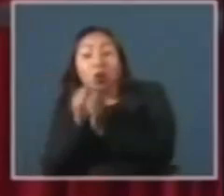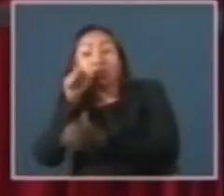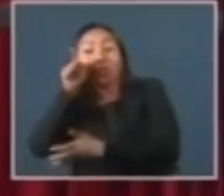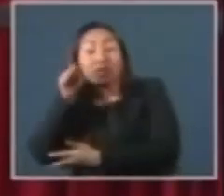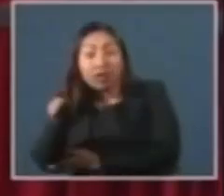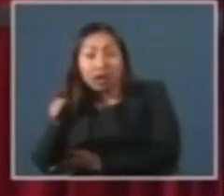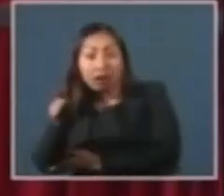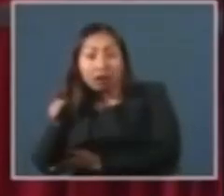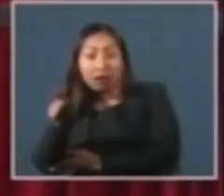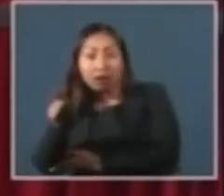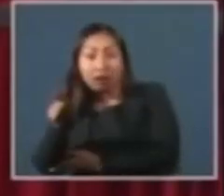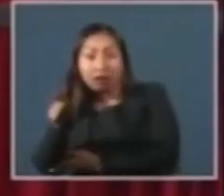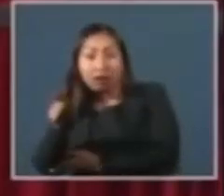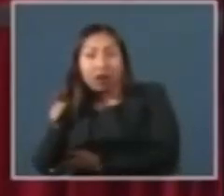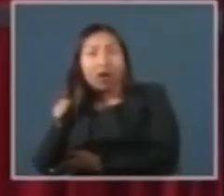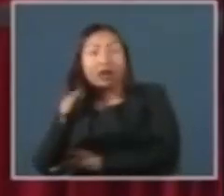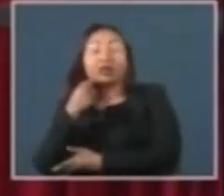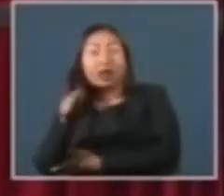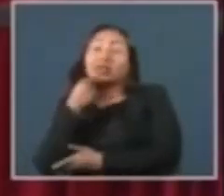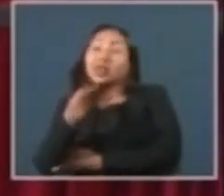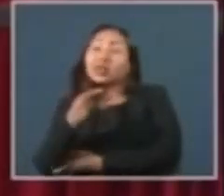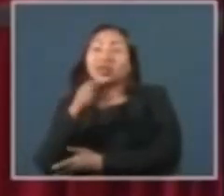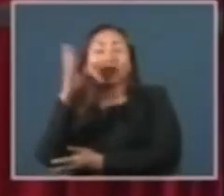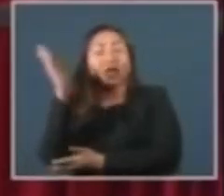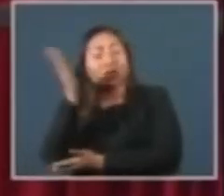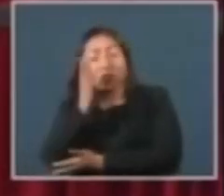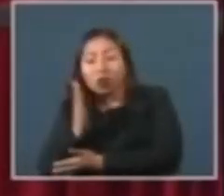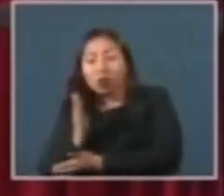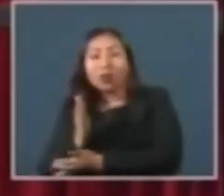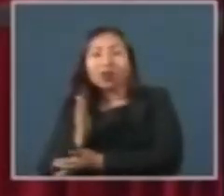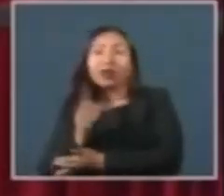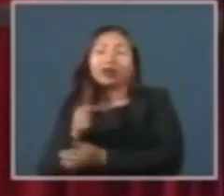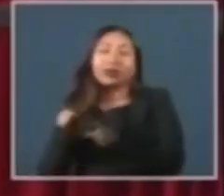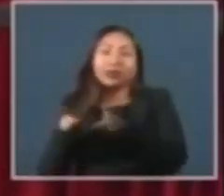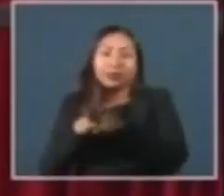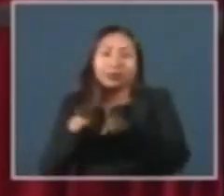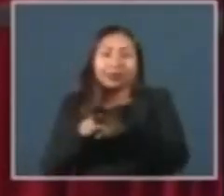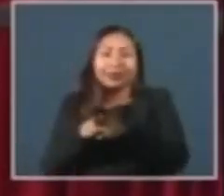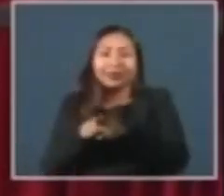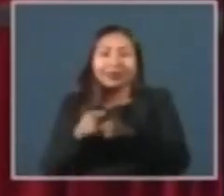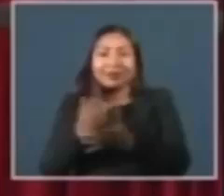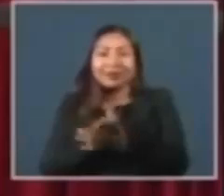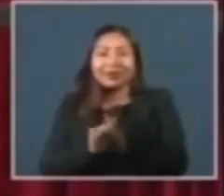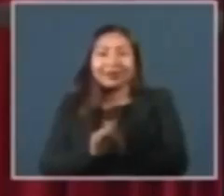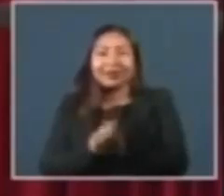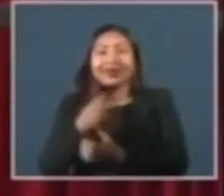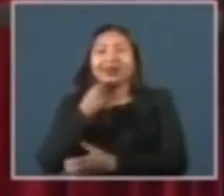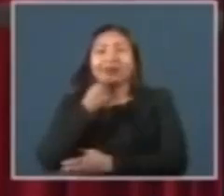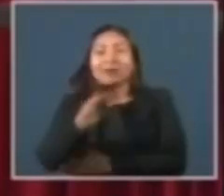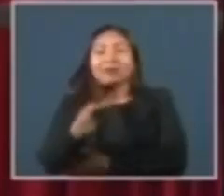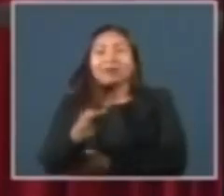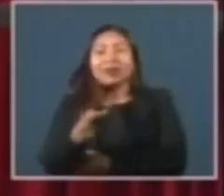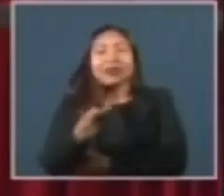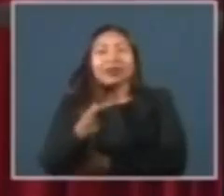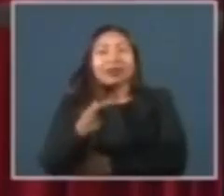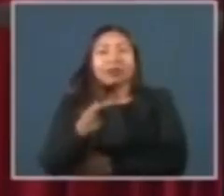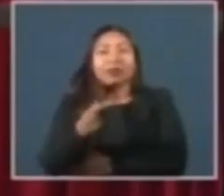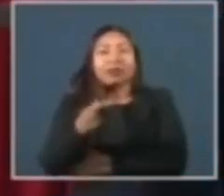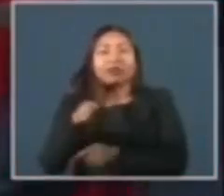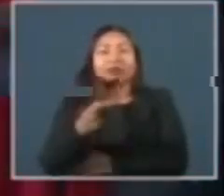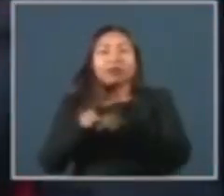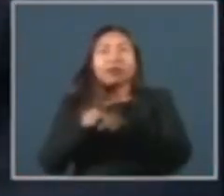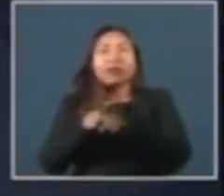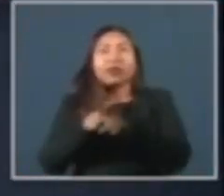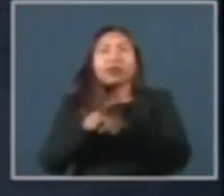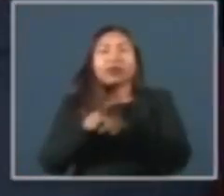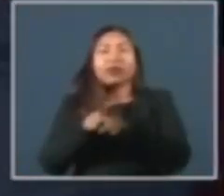usted ni siquiera quería usar preservativo. Luego que había culminado, usted